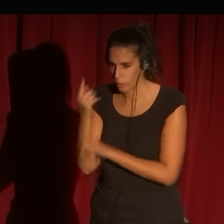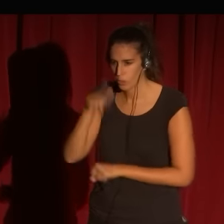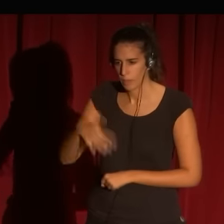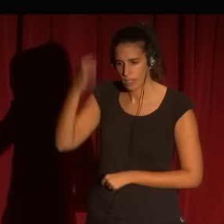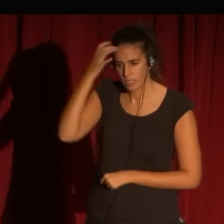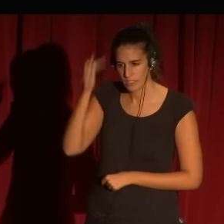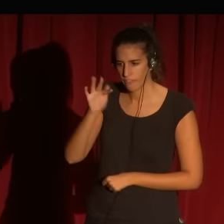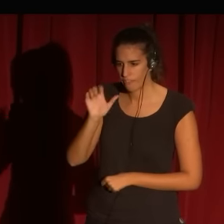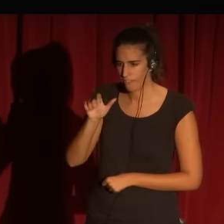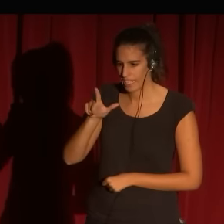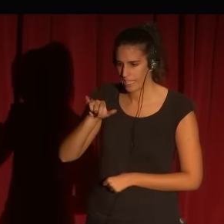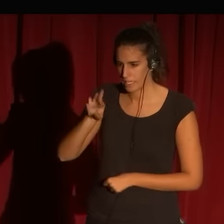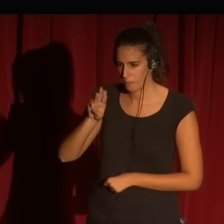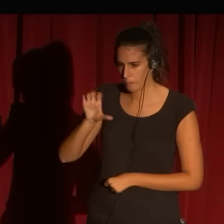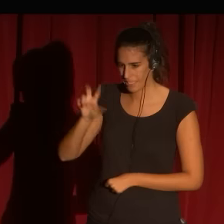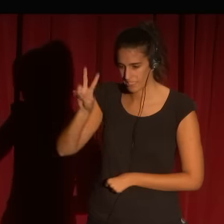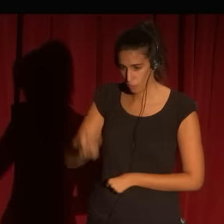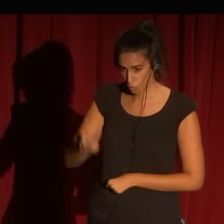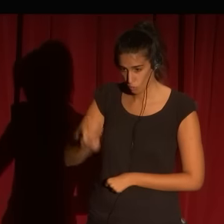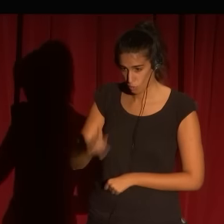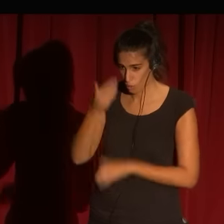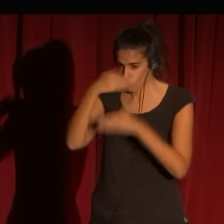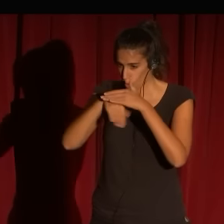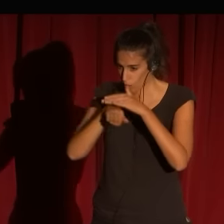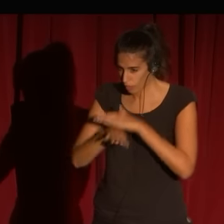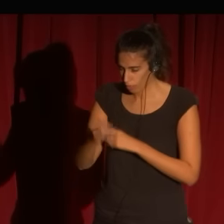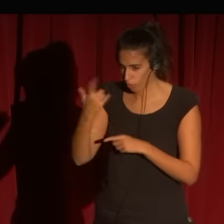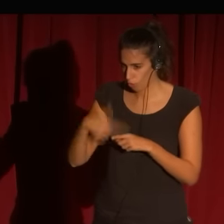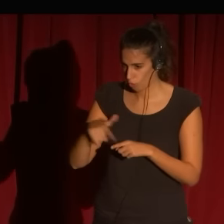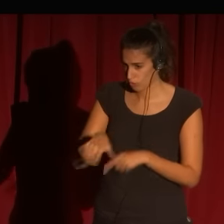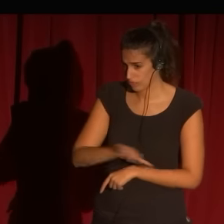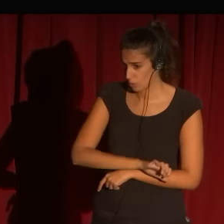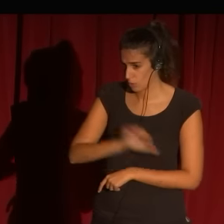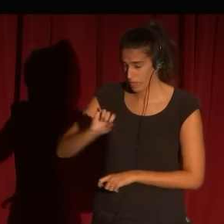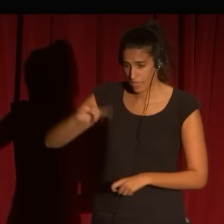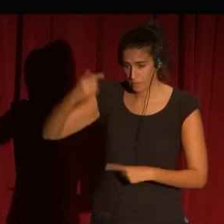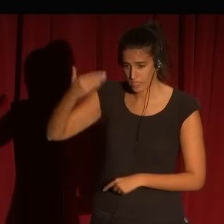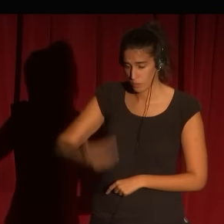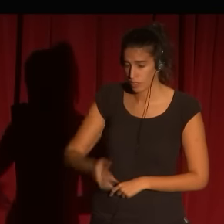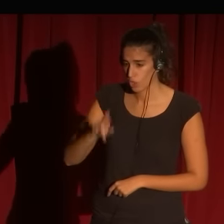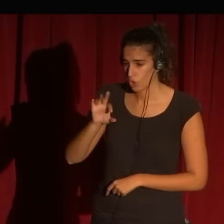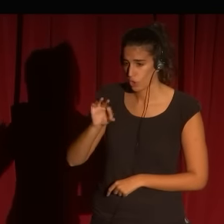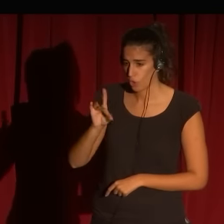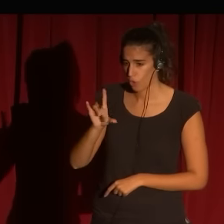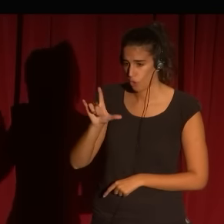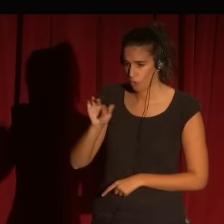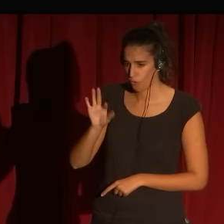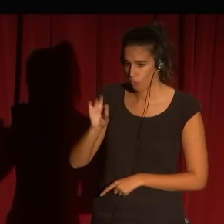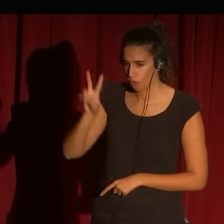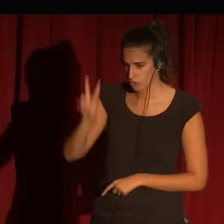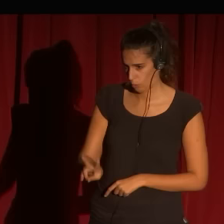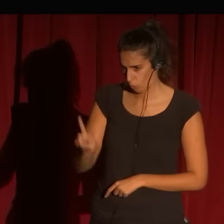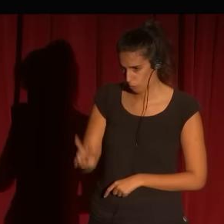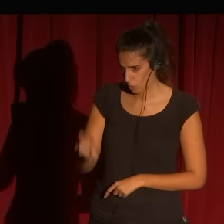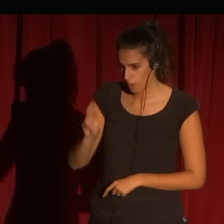Felipe segund quizá la colección de este tipo de cosas más importante que hay en Europa en este momento es la de Rodolfo segund también en Praga lo que os enseño aquí